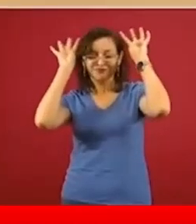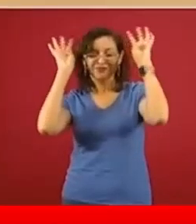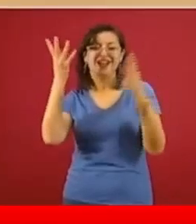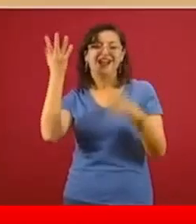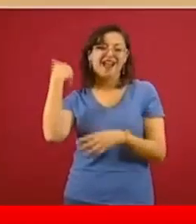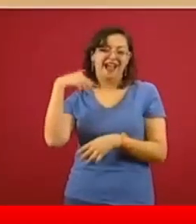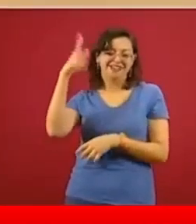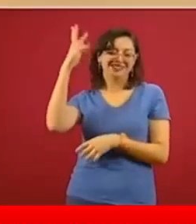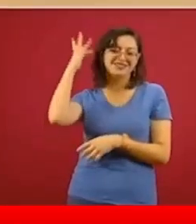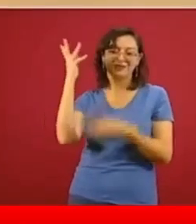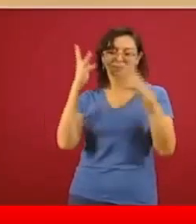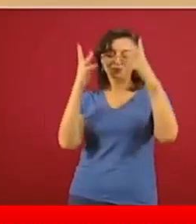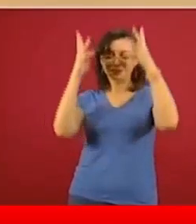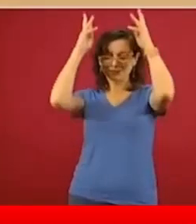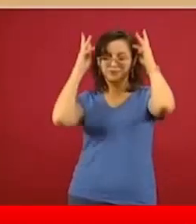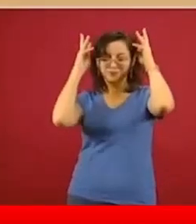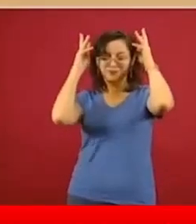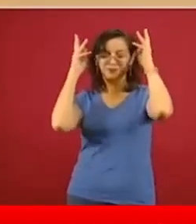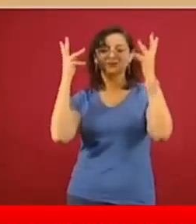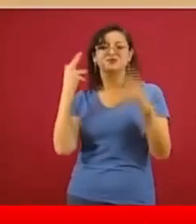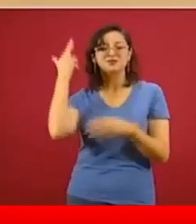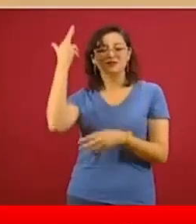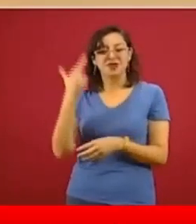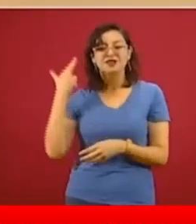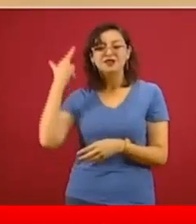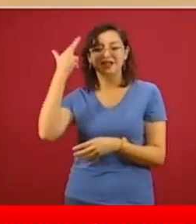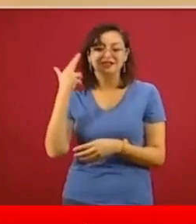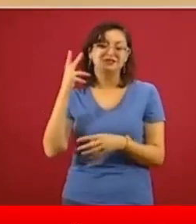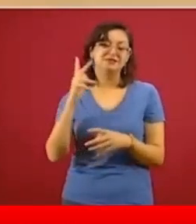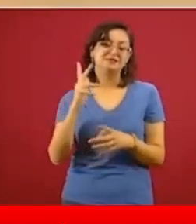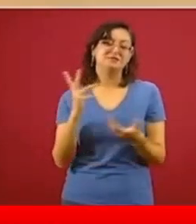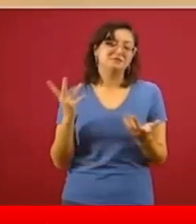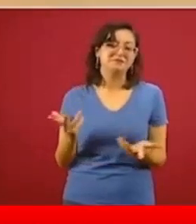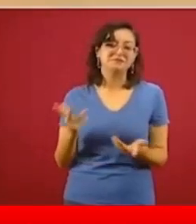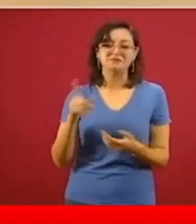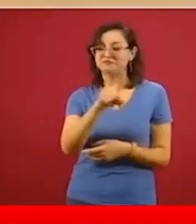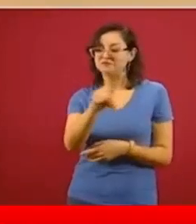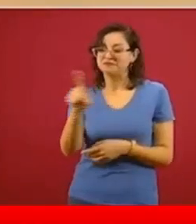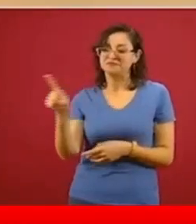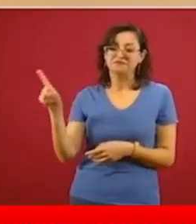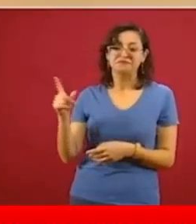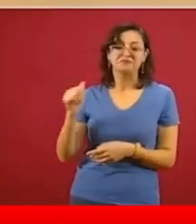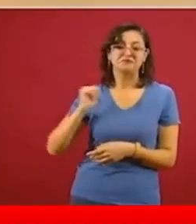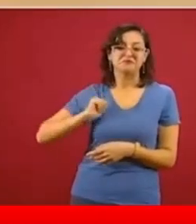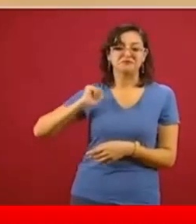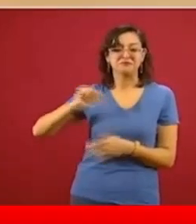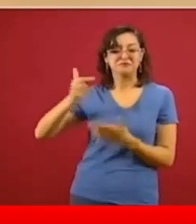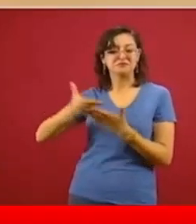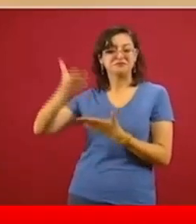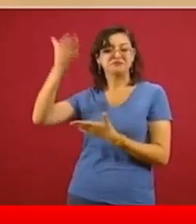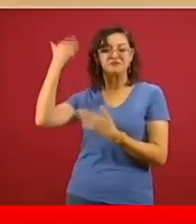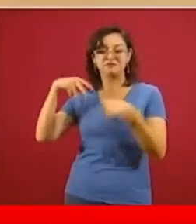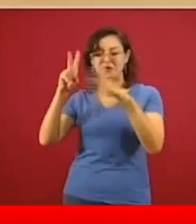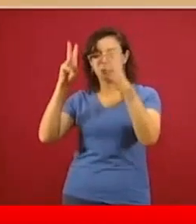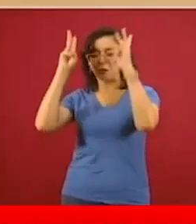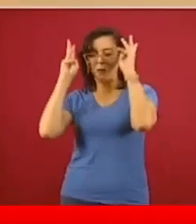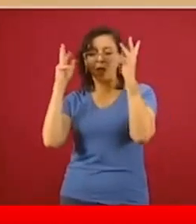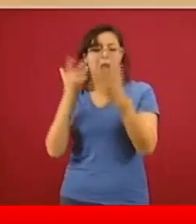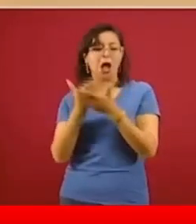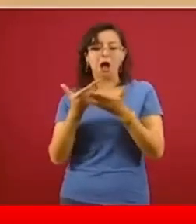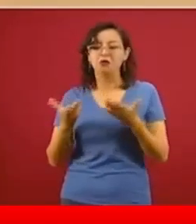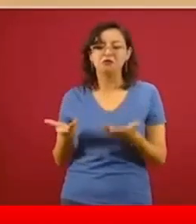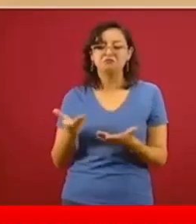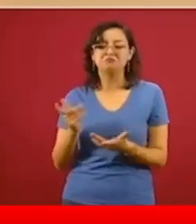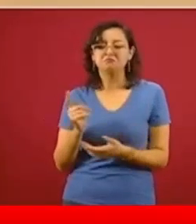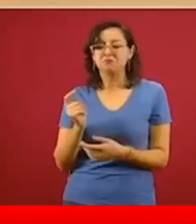las coronas que usaban en reyes y otros monarcas en las edades antiguas o ya casi no se usan